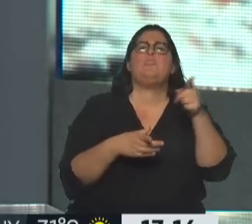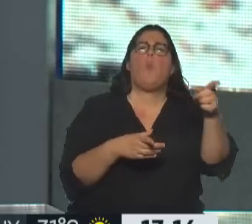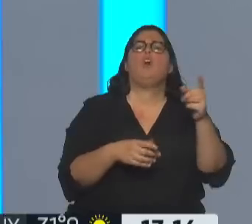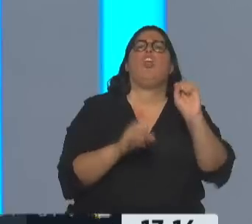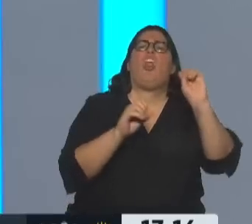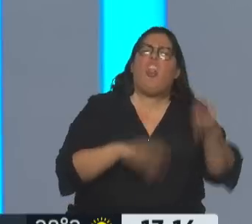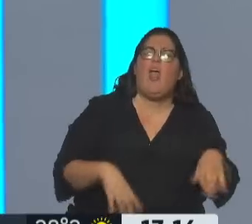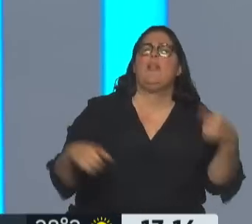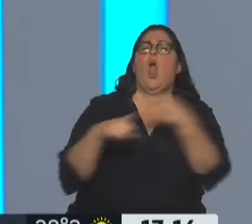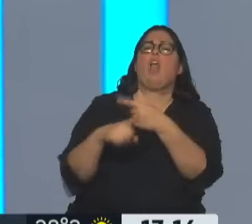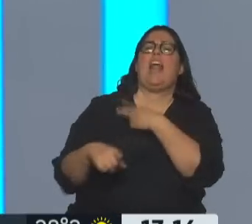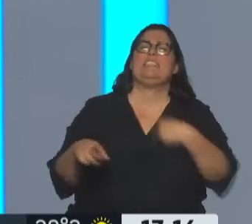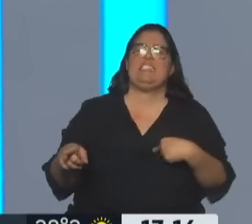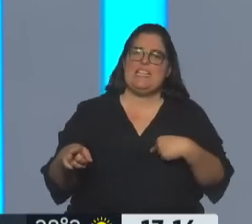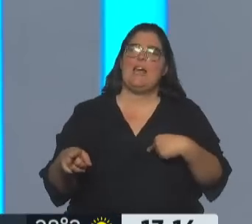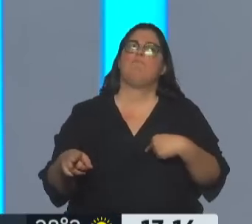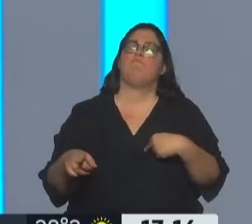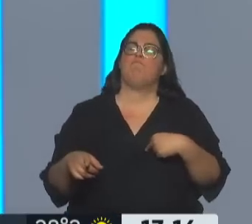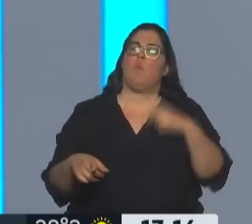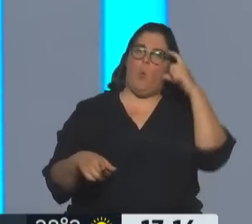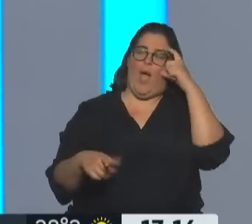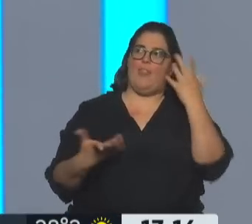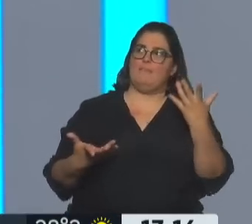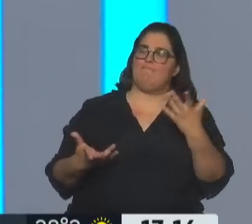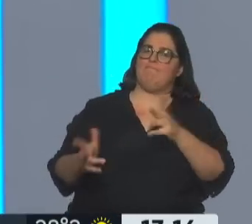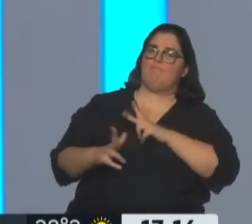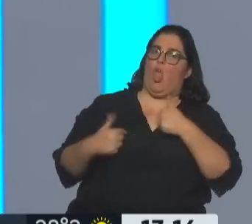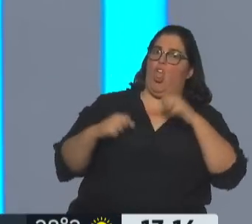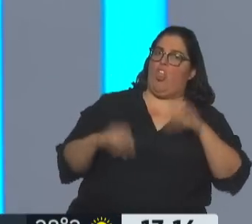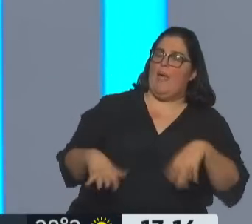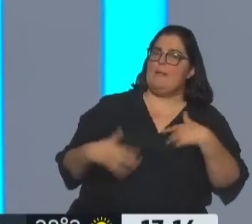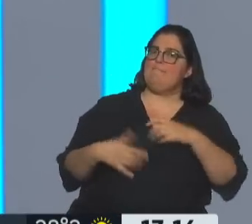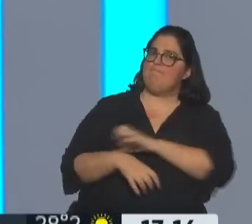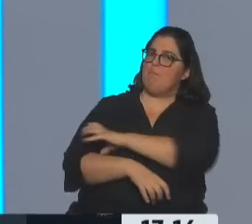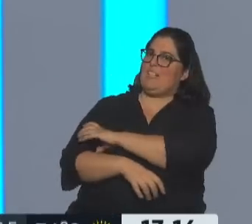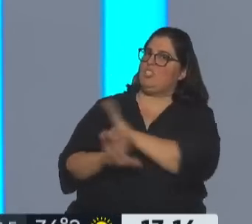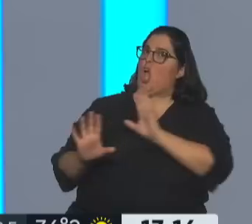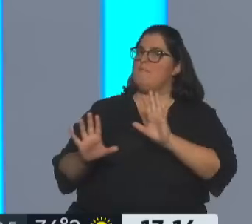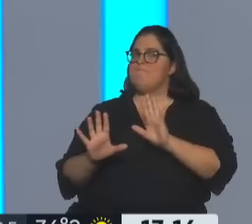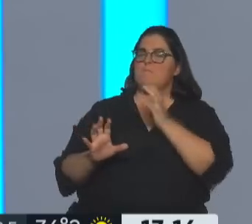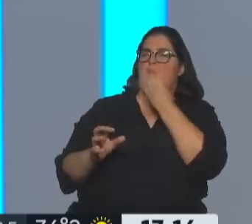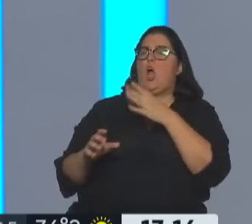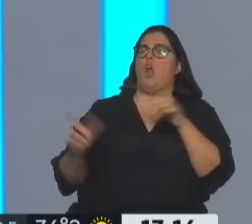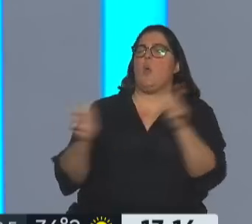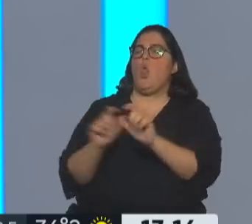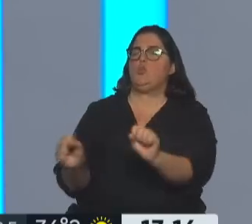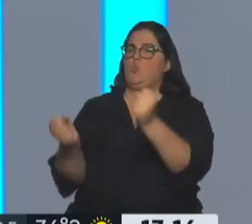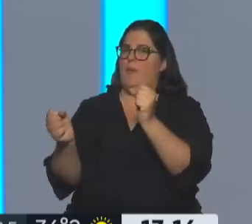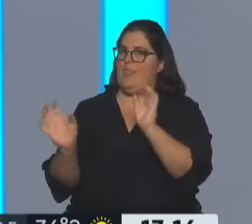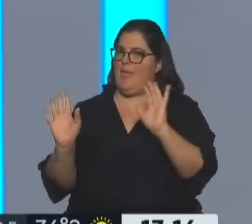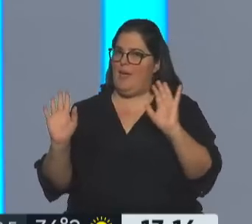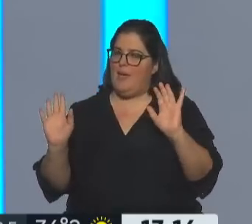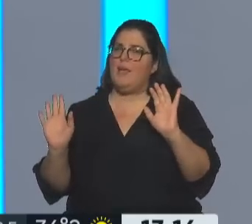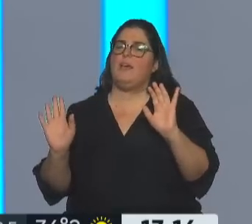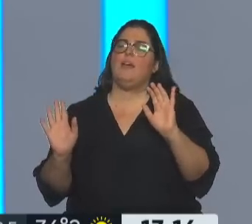que lo empuja a la Casa Blanca a, por un lado, endurecer el discurso y por el otro, bueno, suspender una visita que, bueno, estaba difícil de pensar que después del